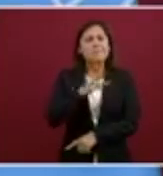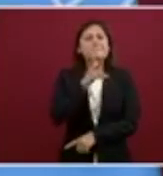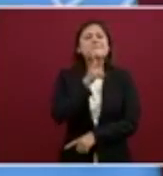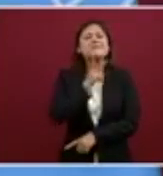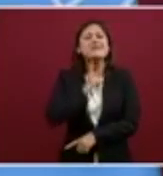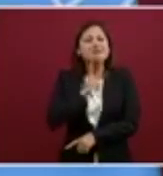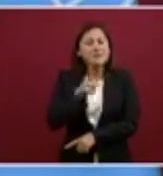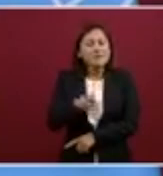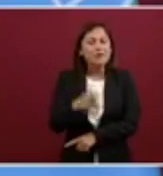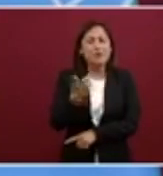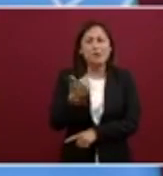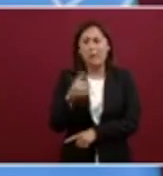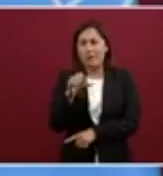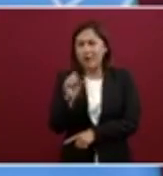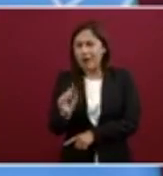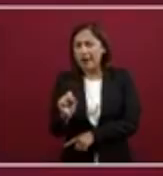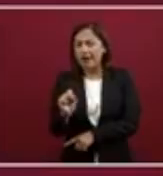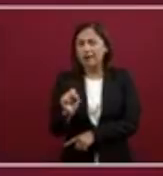hay gas,